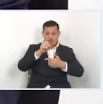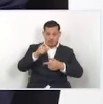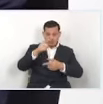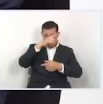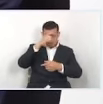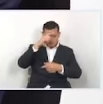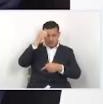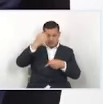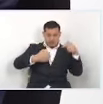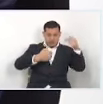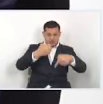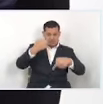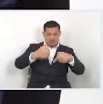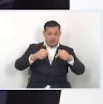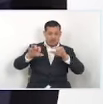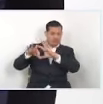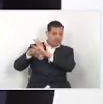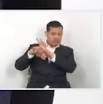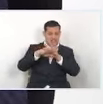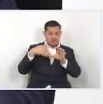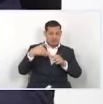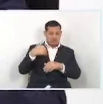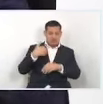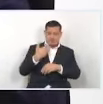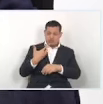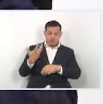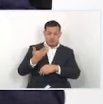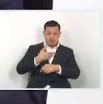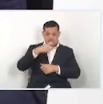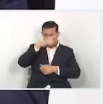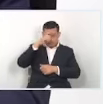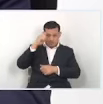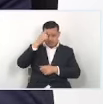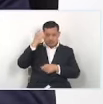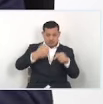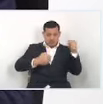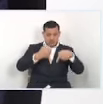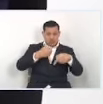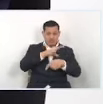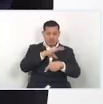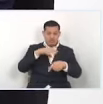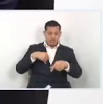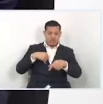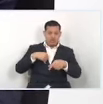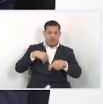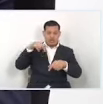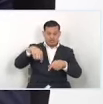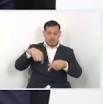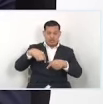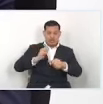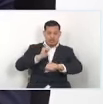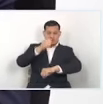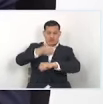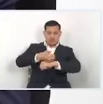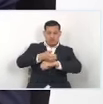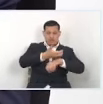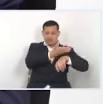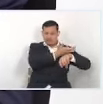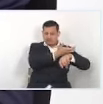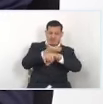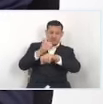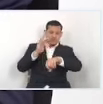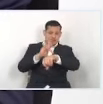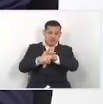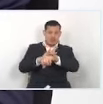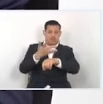o ha venido a través de alguien del ministerio? No, nosotros somos productores, obviamente familias, y nos ponemos acá y venimos desde muy temprano y